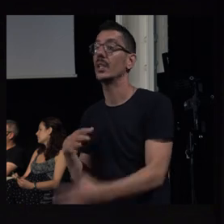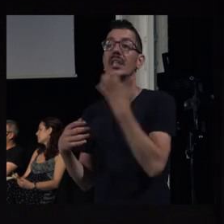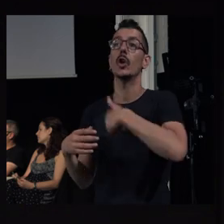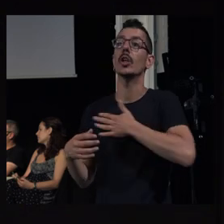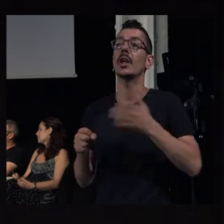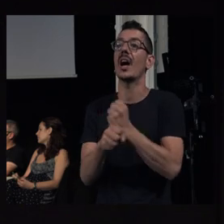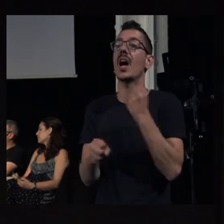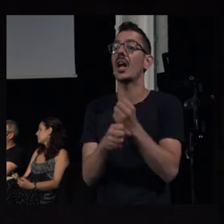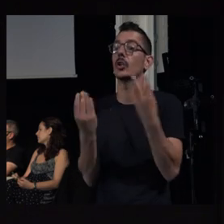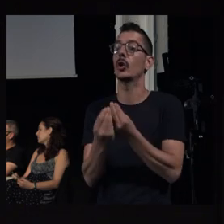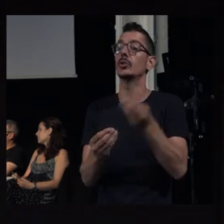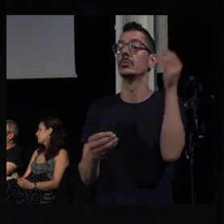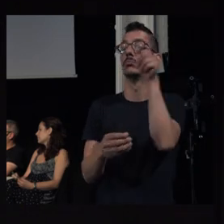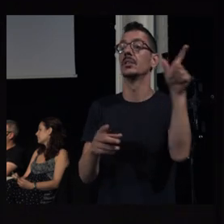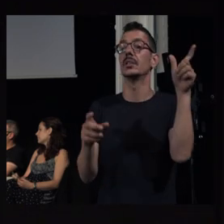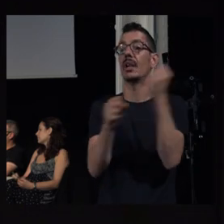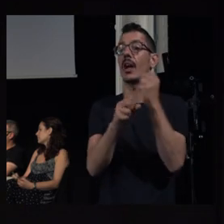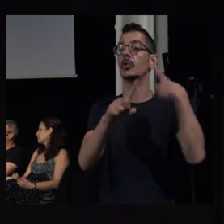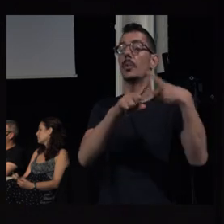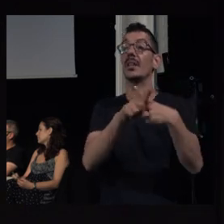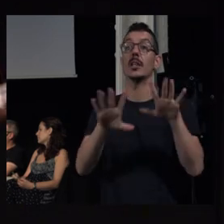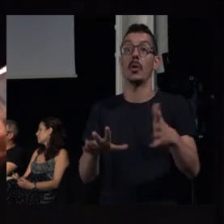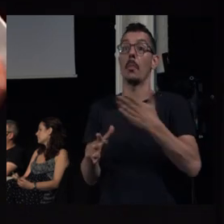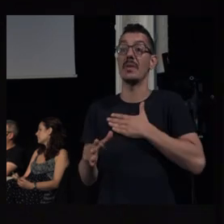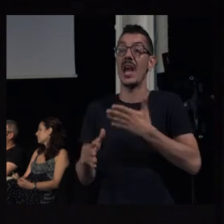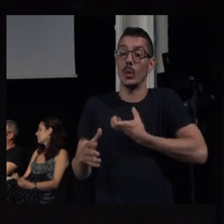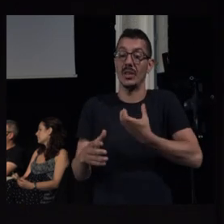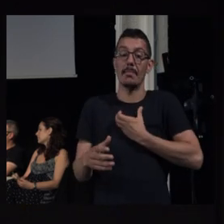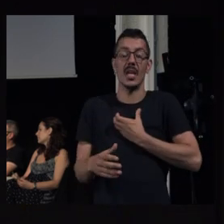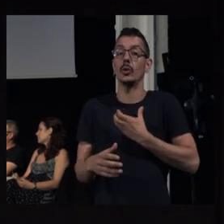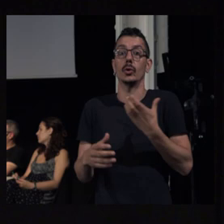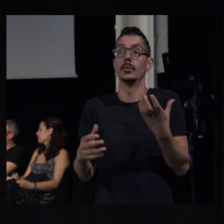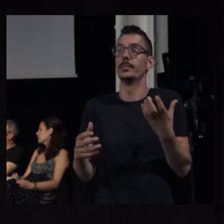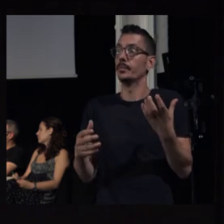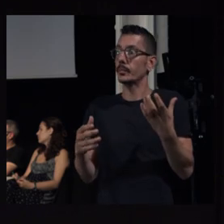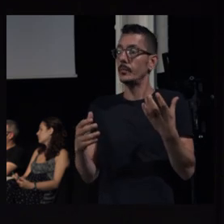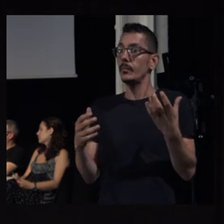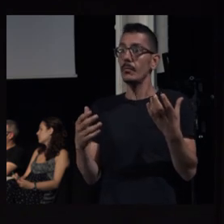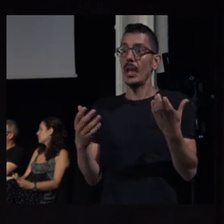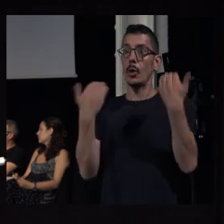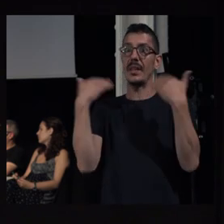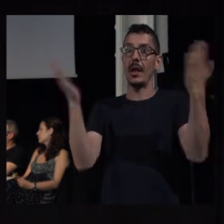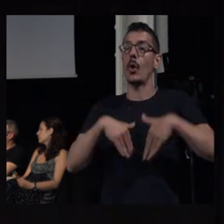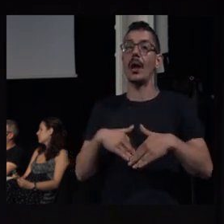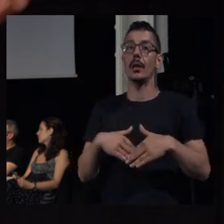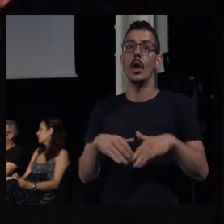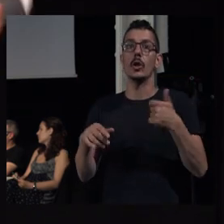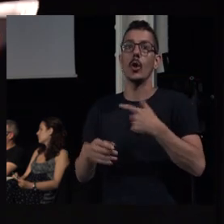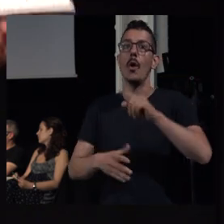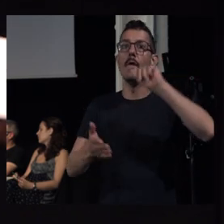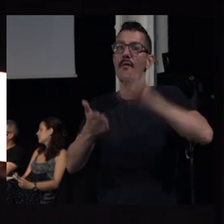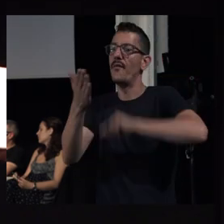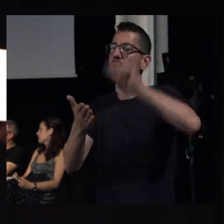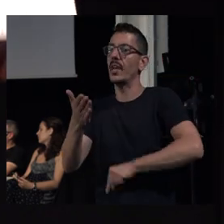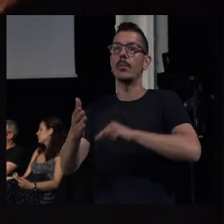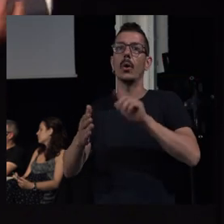mi administración no hay competencias, o sea, yo no les puedo facilitar nada, firmo un convenio directamente a dedo y como me salga del coño con la asociación, que lo